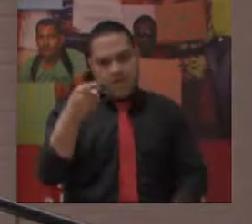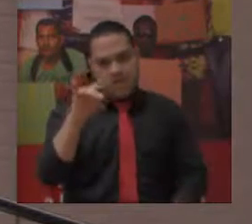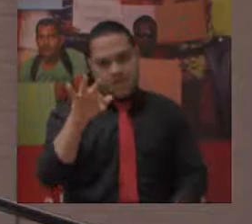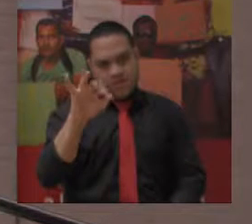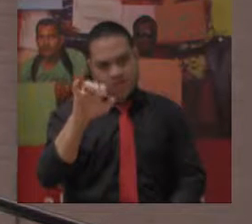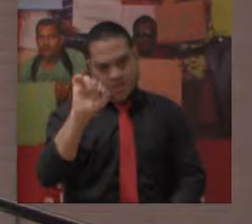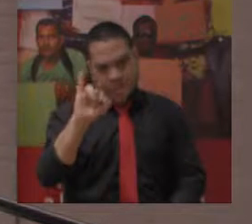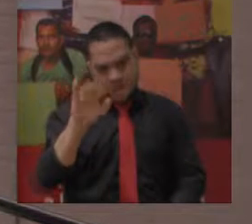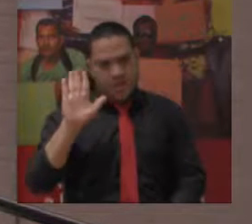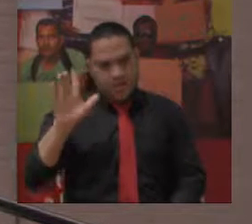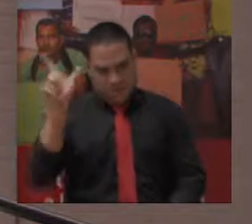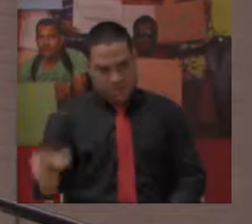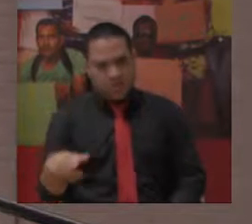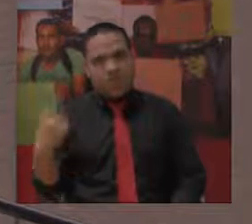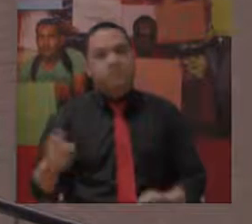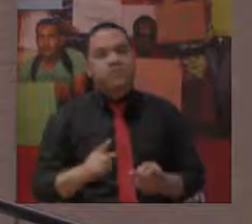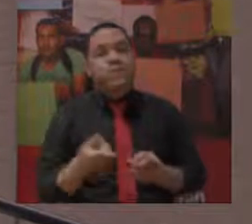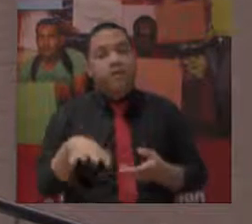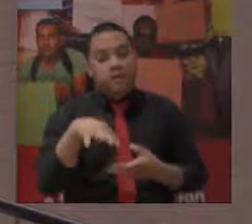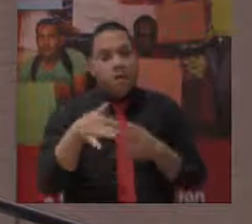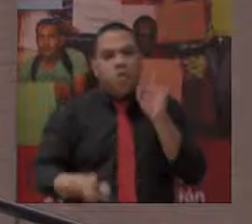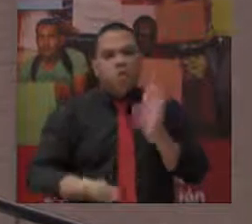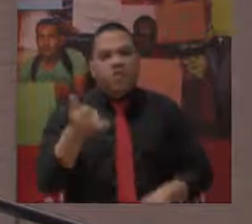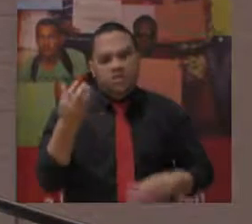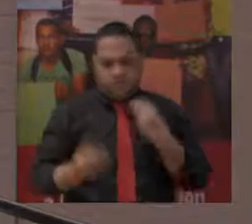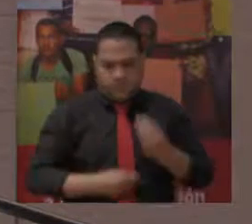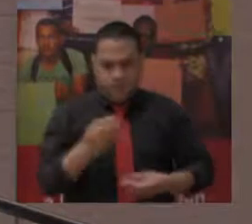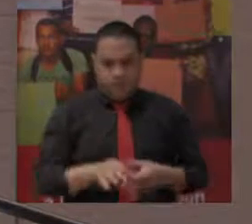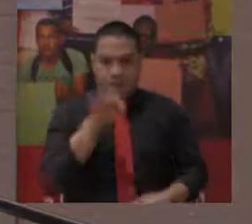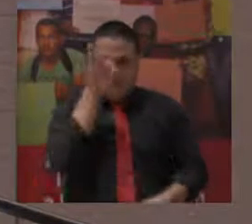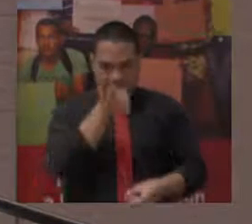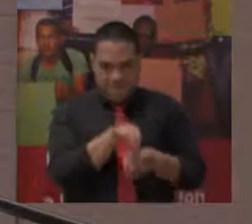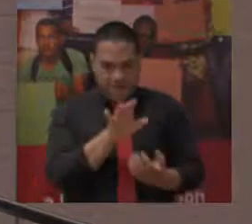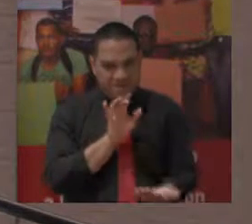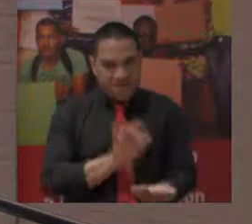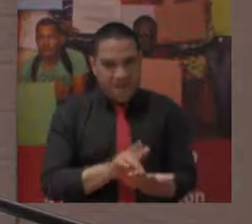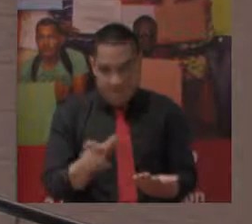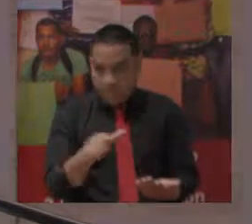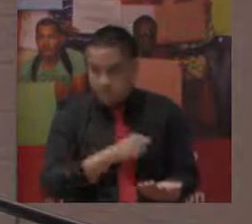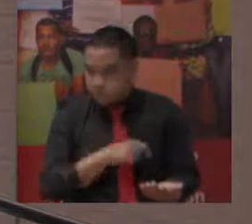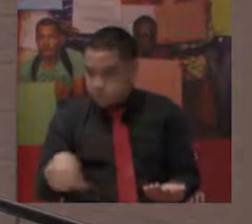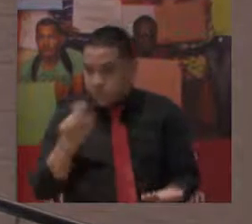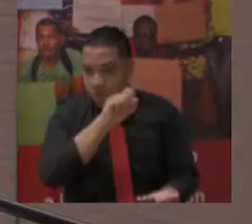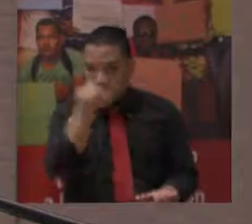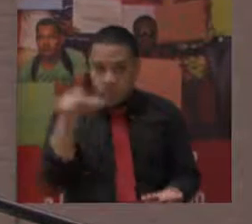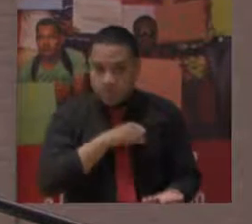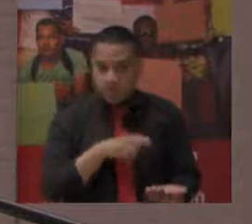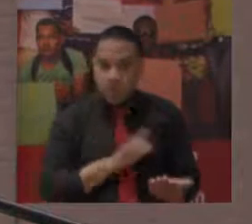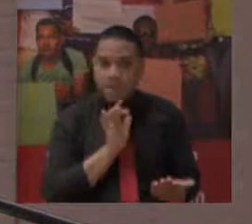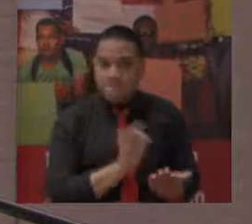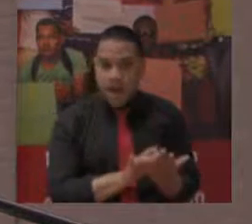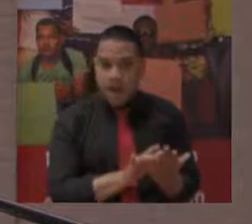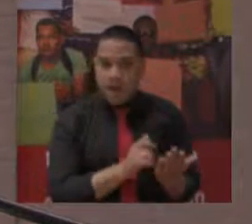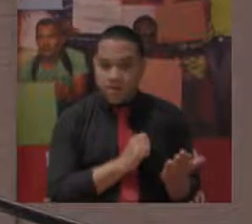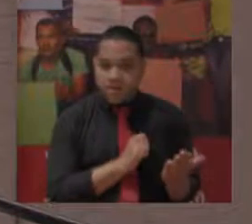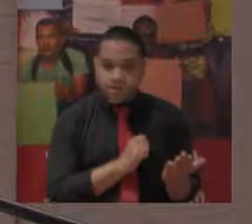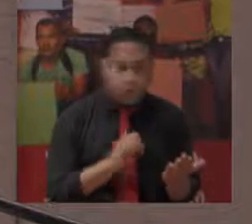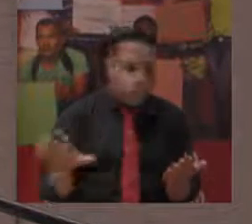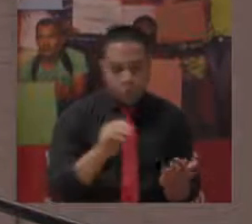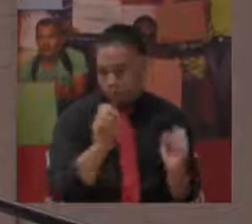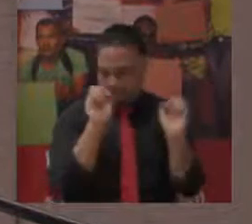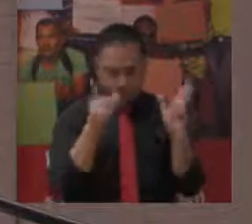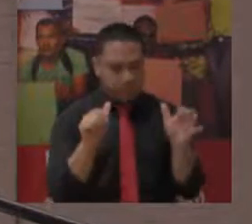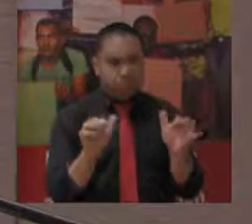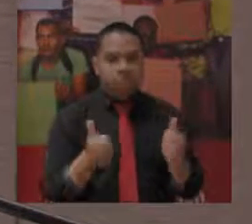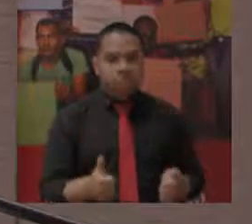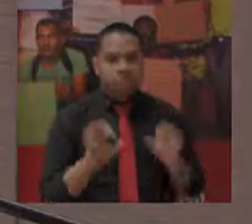electrónica. Y les vamos a pedir que conserven el control inalámbrico que les entregaron. ¿Los tienen? ¿Control inalámbrico lo tienen todos? Perfecto.